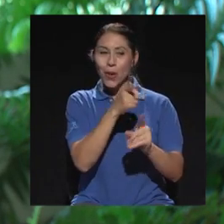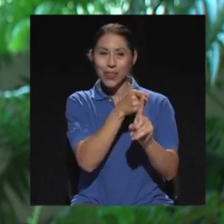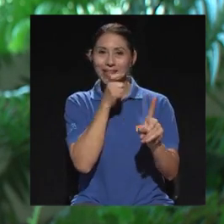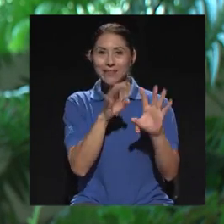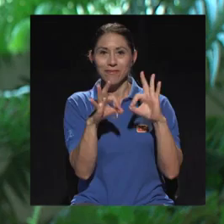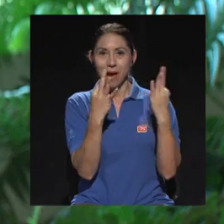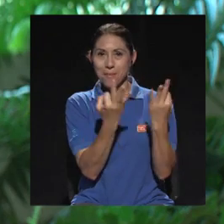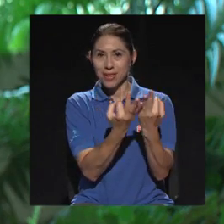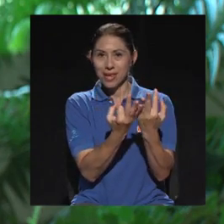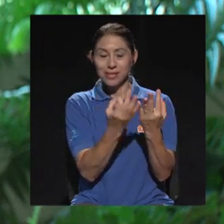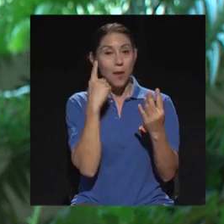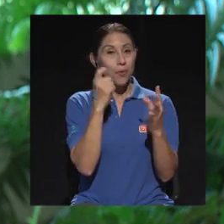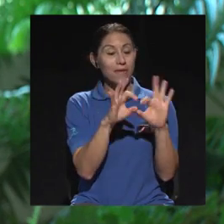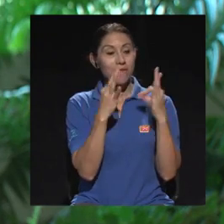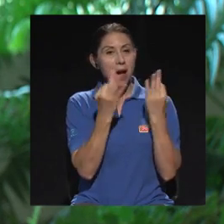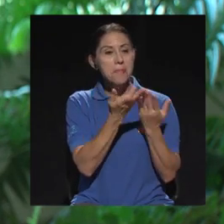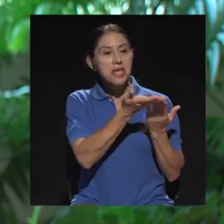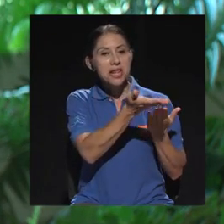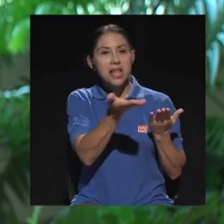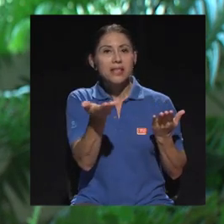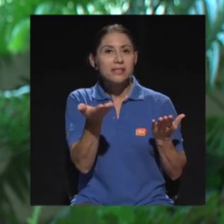muchas veces no están